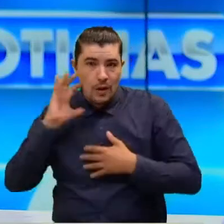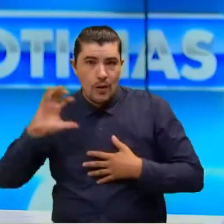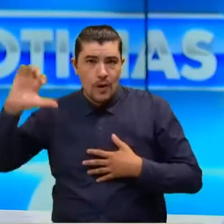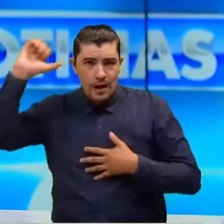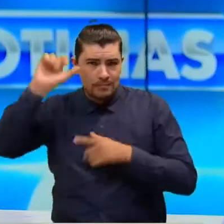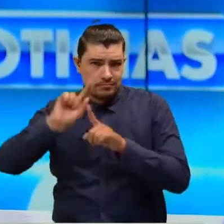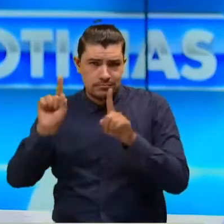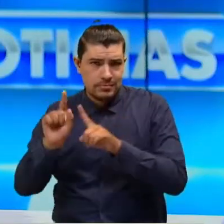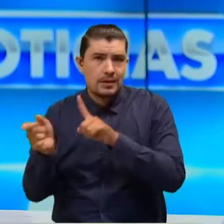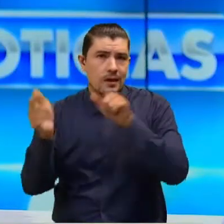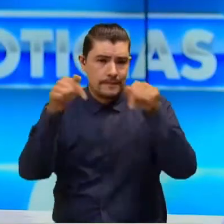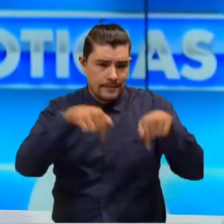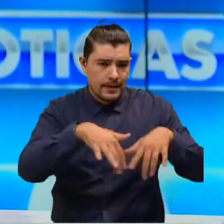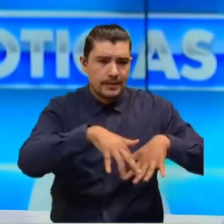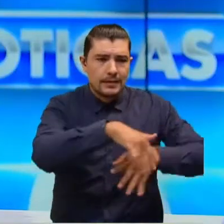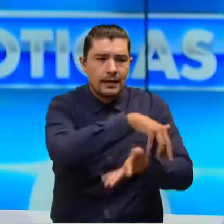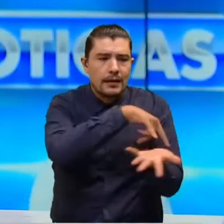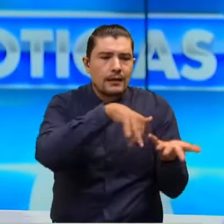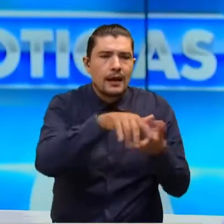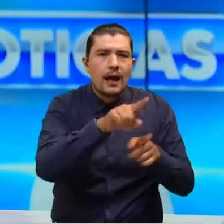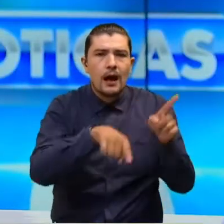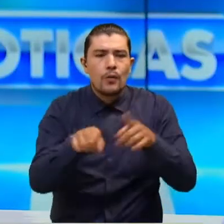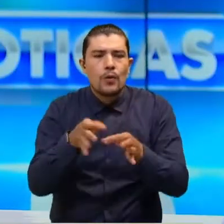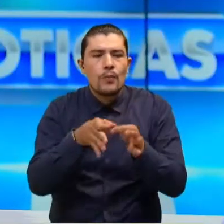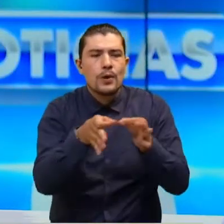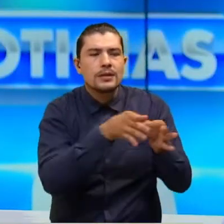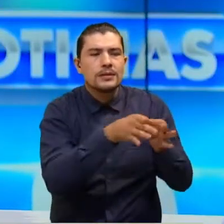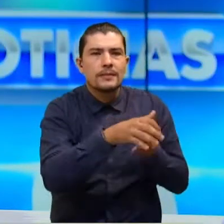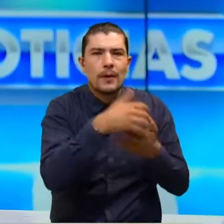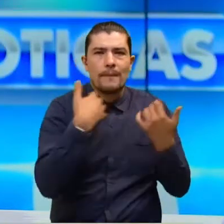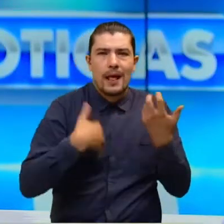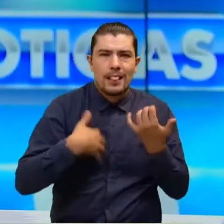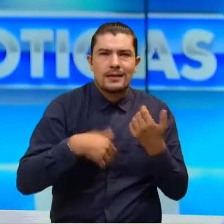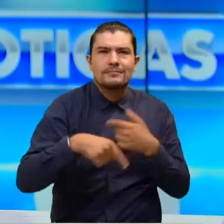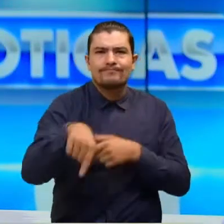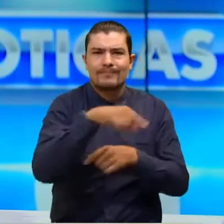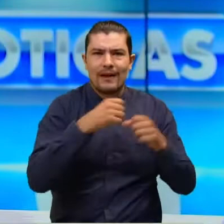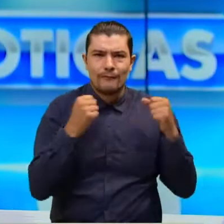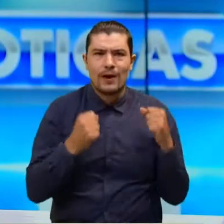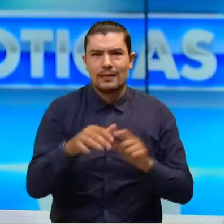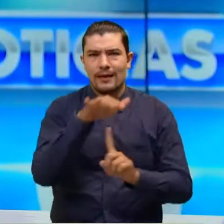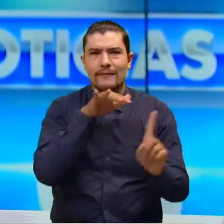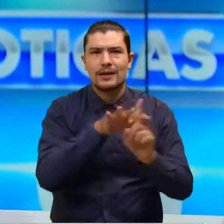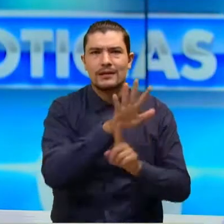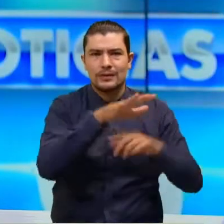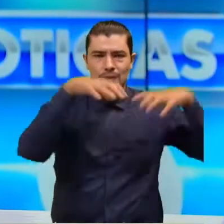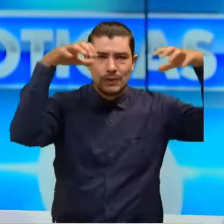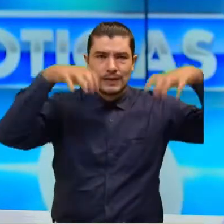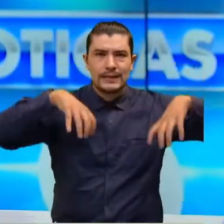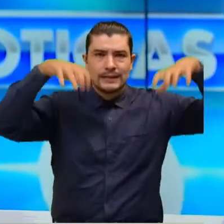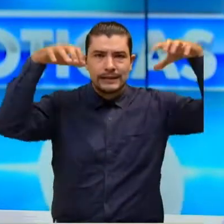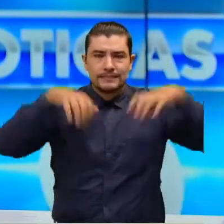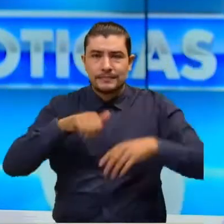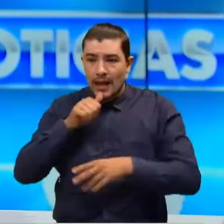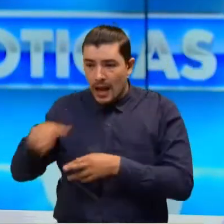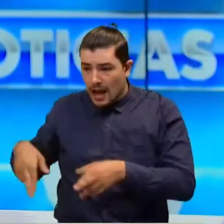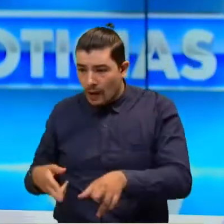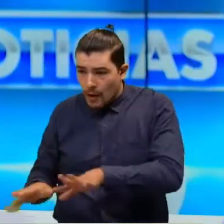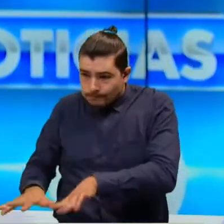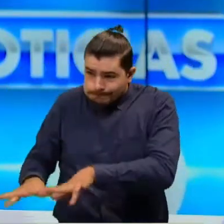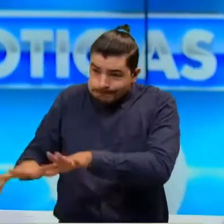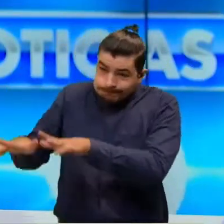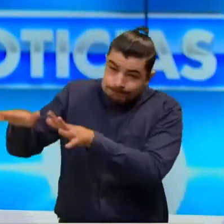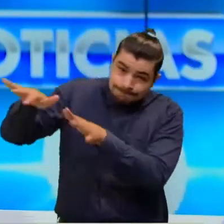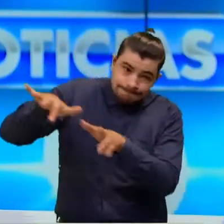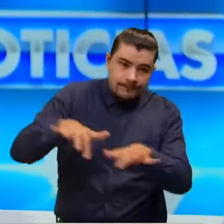los barrios del municipio de vélez resultaron gravemente afectados por las lluvias que se presentaron en las últimas horas una quebrada rebozo su caudal e inundó